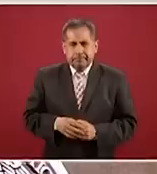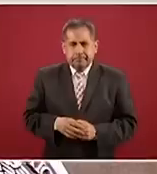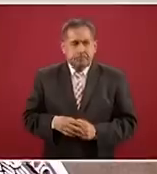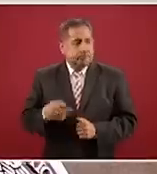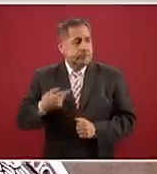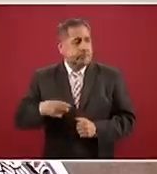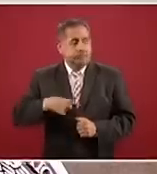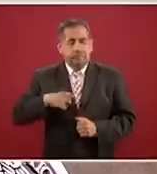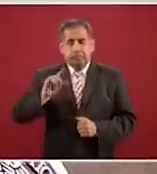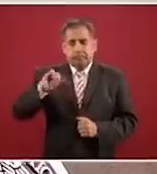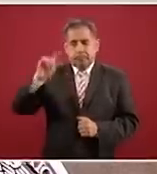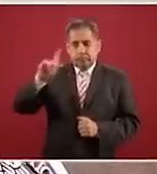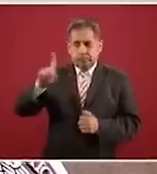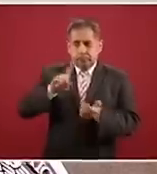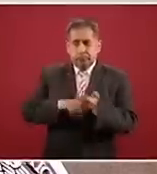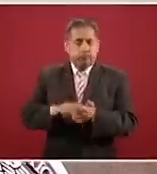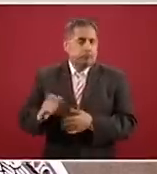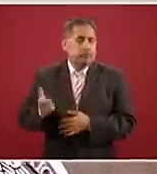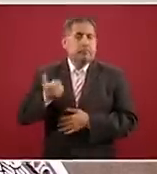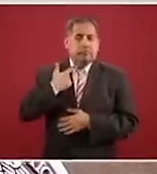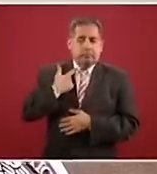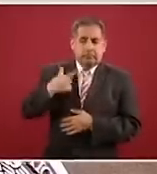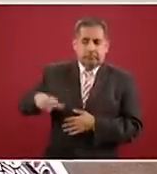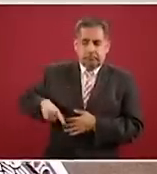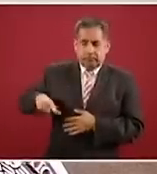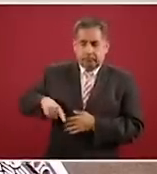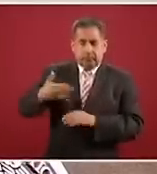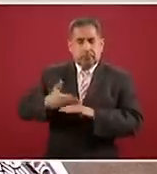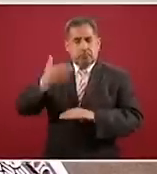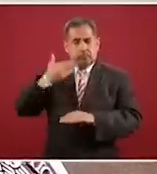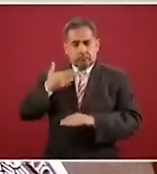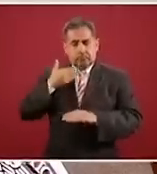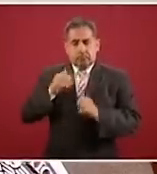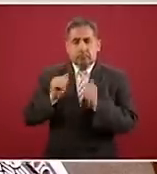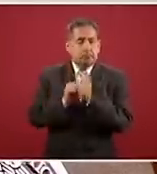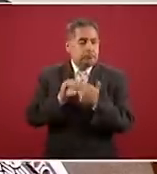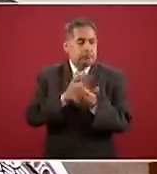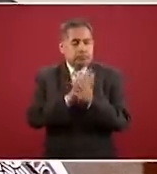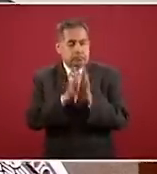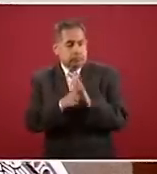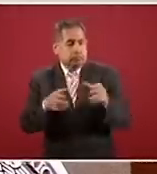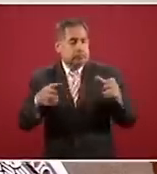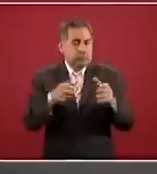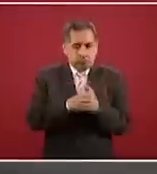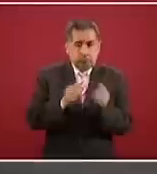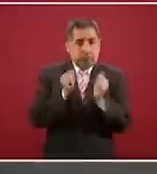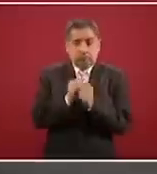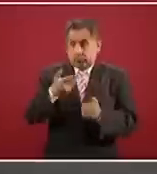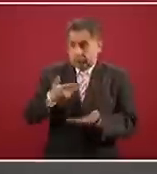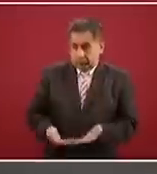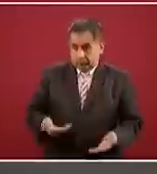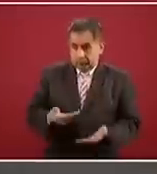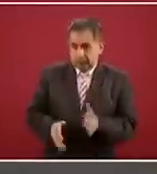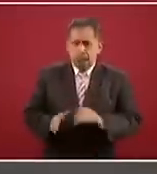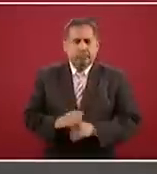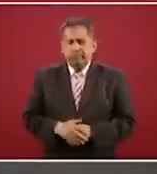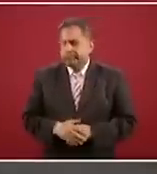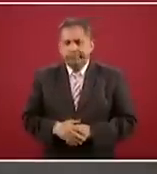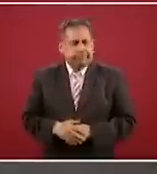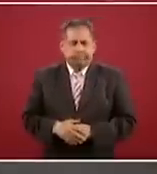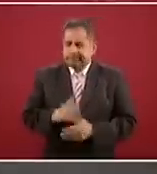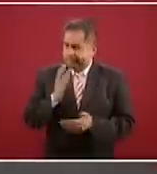servidores públicos de los gobiernos pasados con los actuales, pues ya está muy